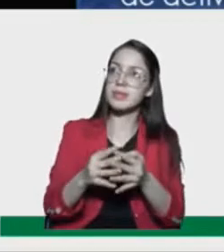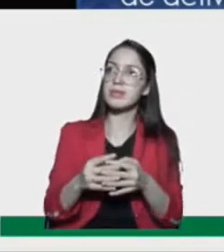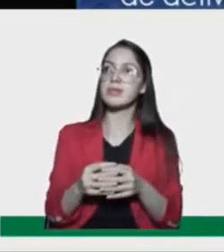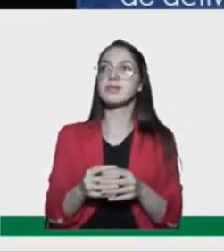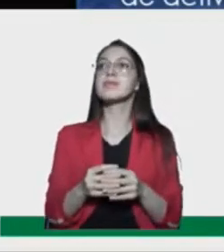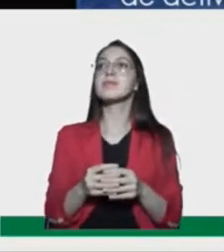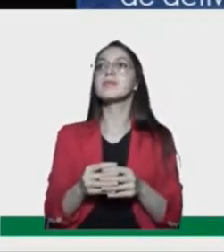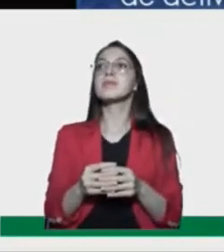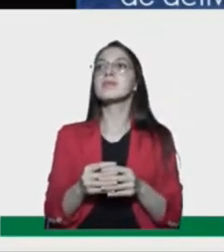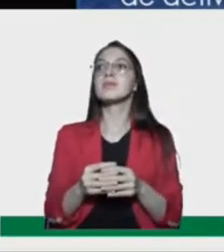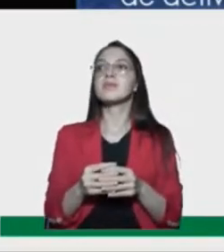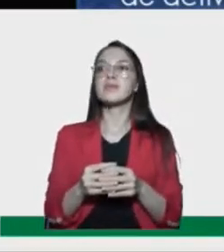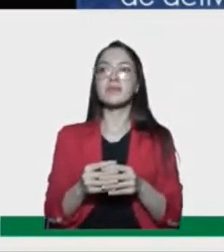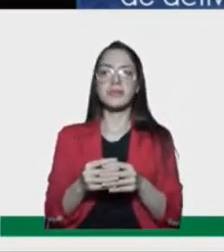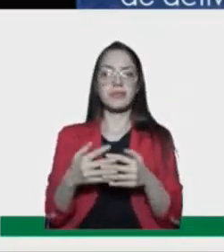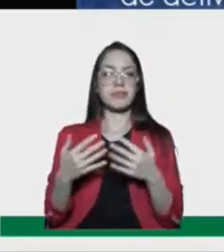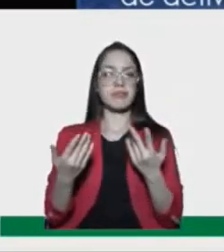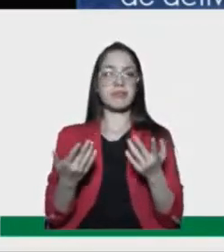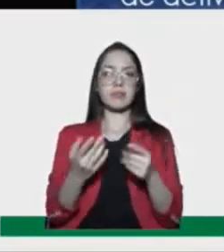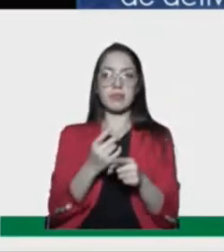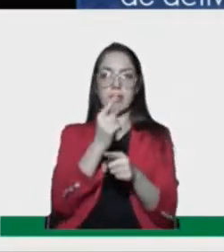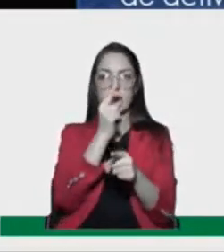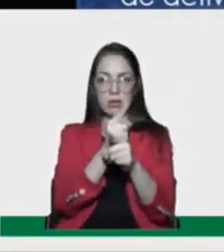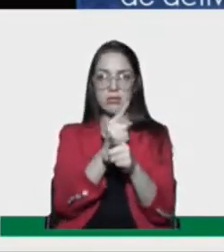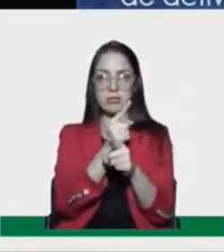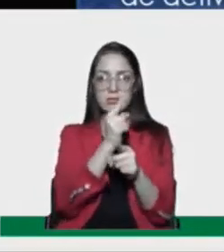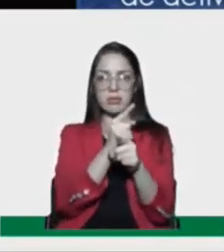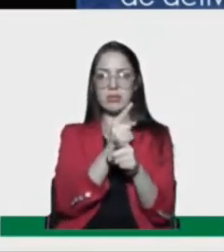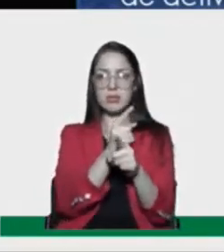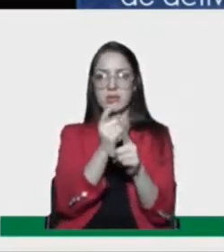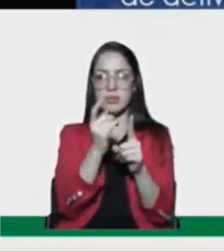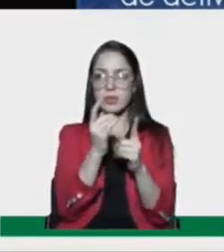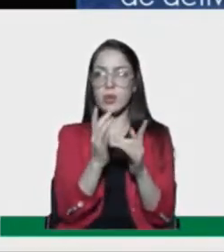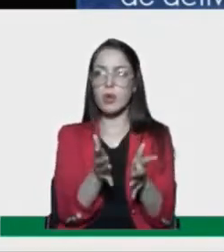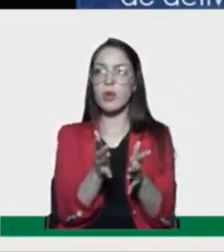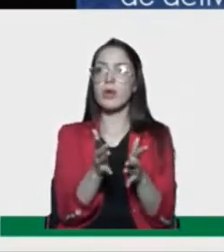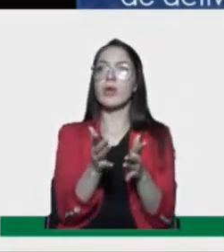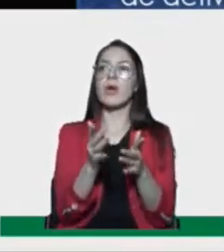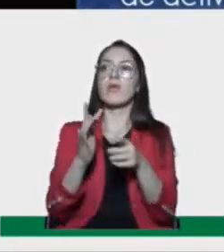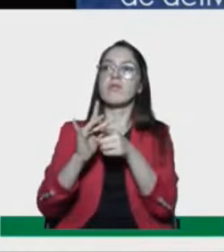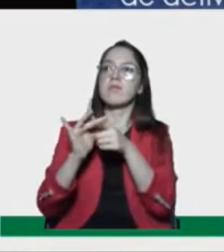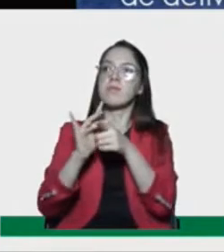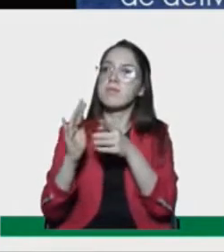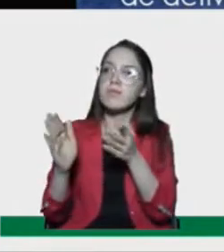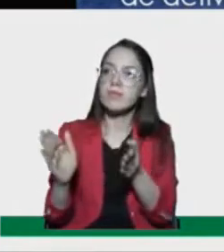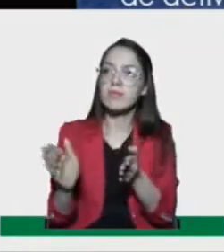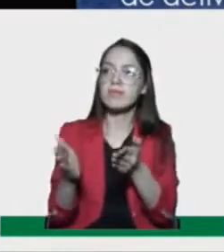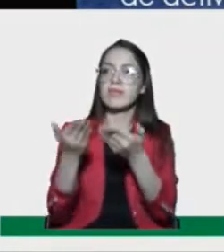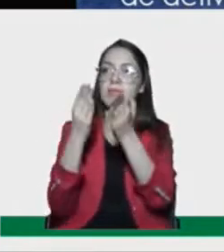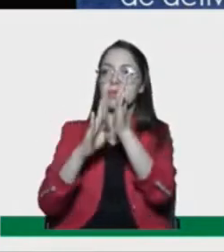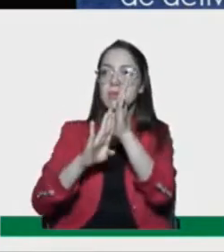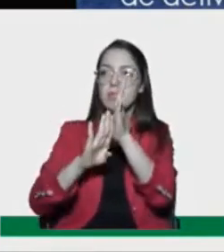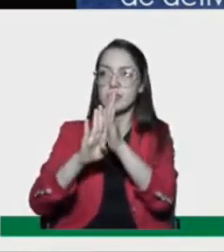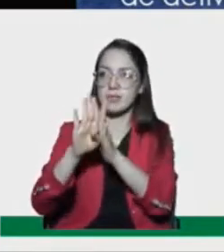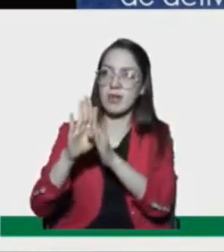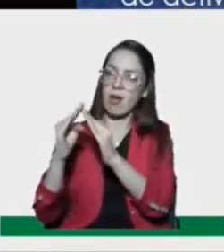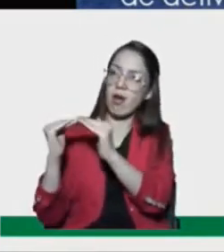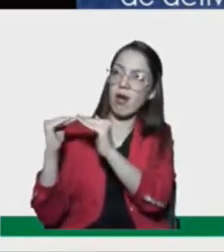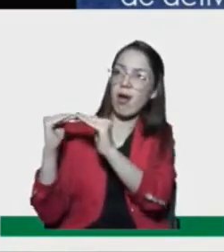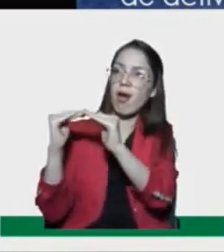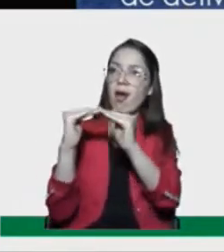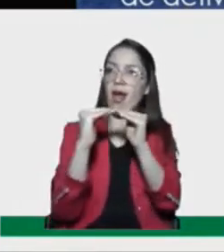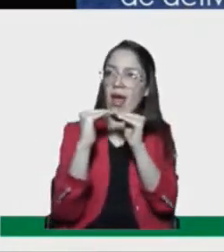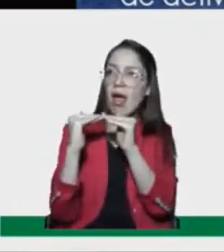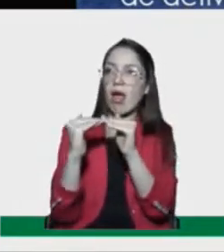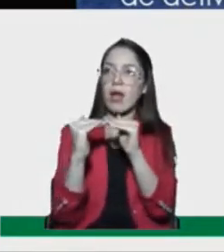cuáles fueron los resultados para nosotros promover y facilitar el desarrollo equitativo en la comunidad a través de actividades cuya sostenibilidad